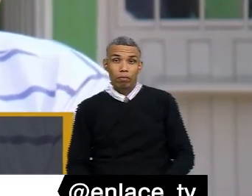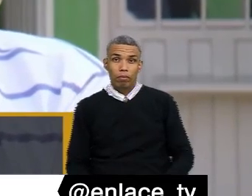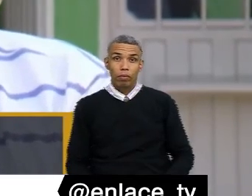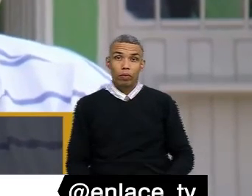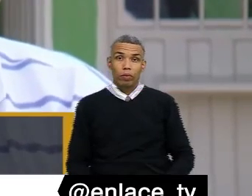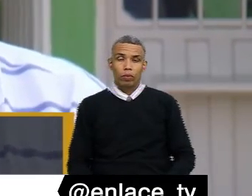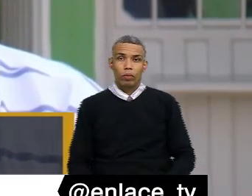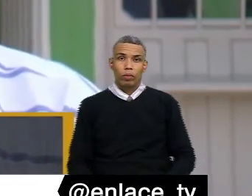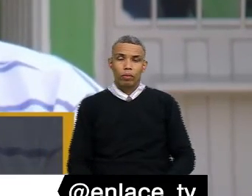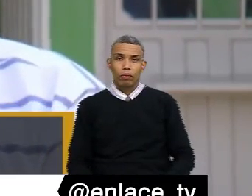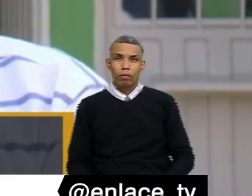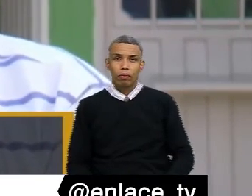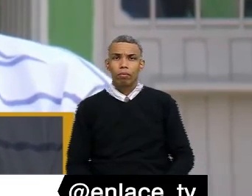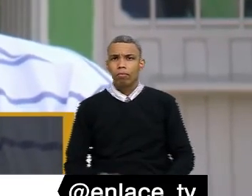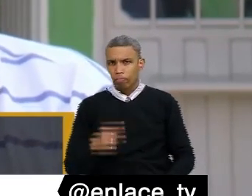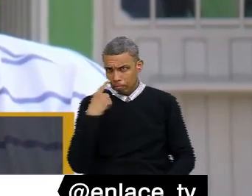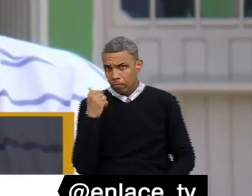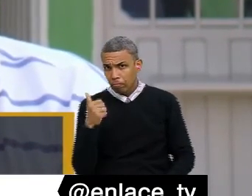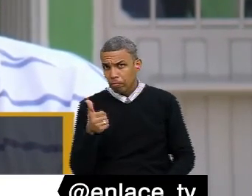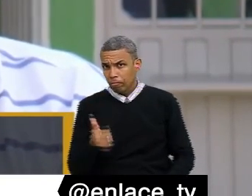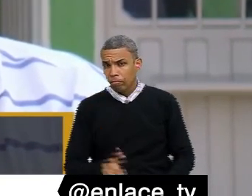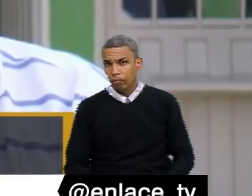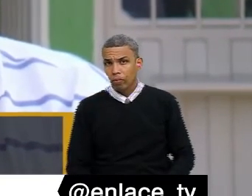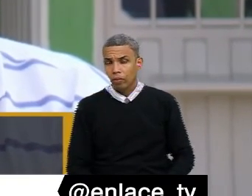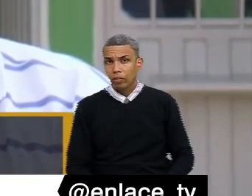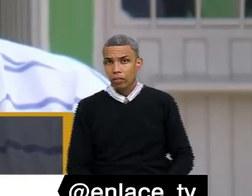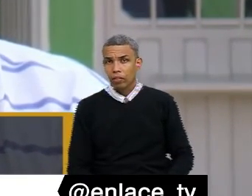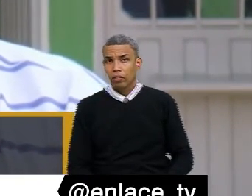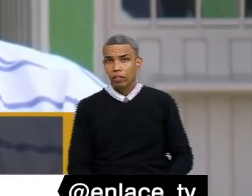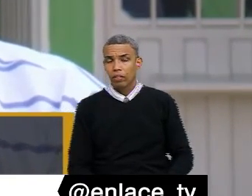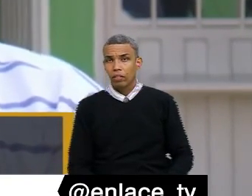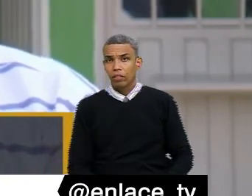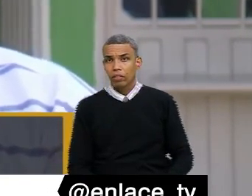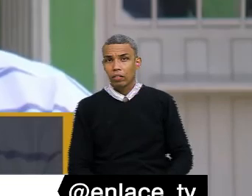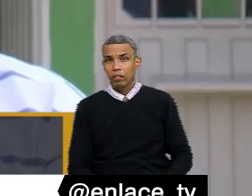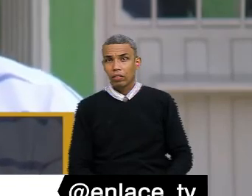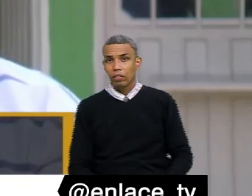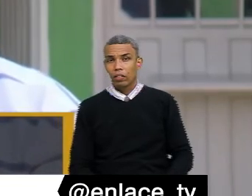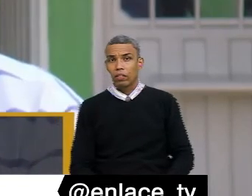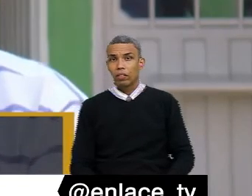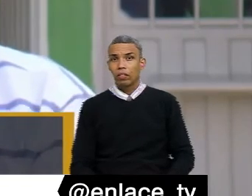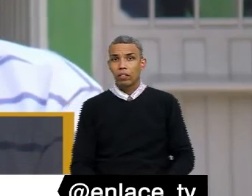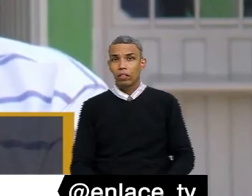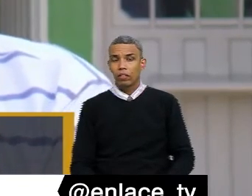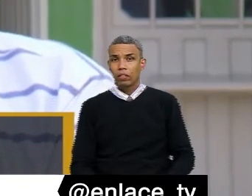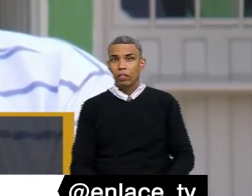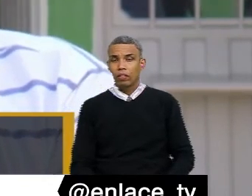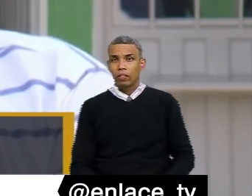en cabeza del licenciado Juliado, se haya personado esta situación y haya convocado primero a